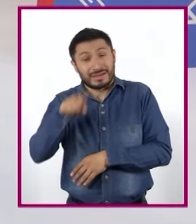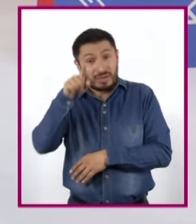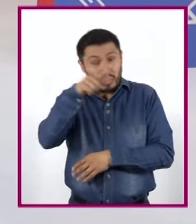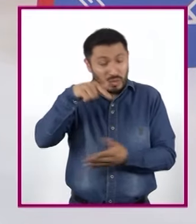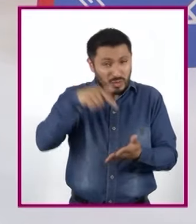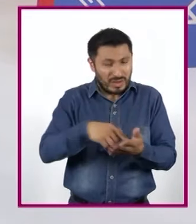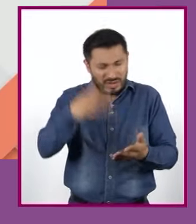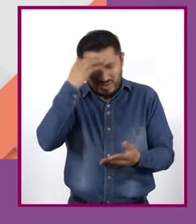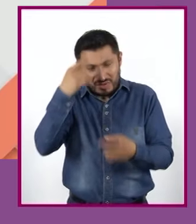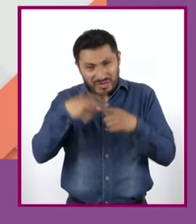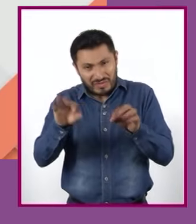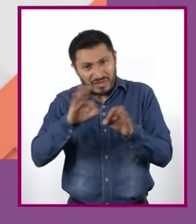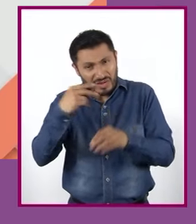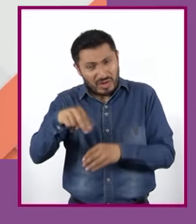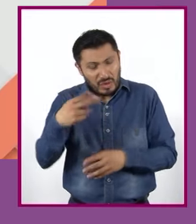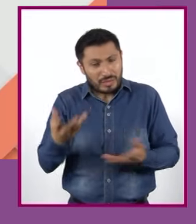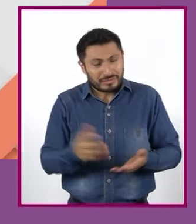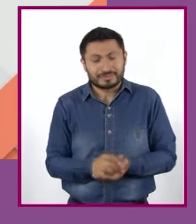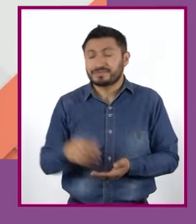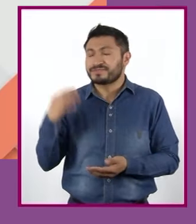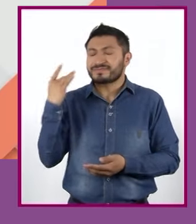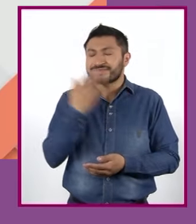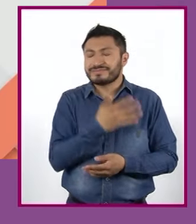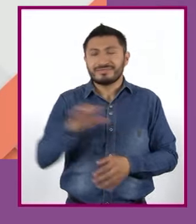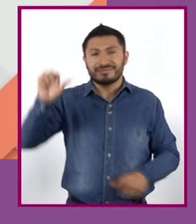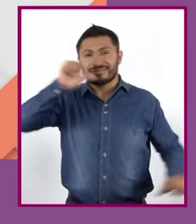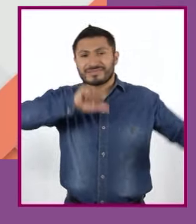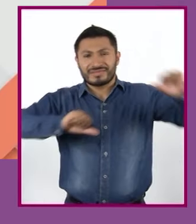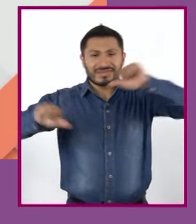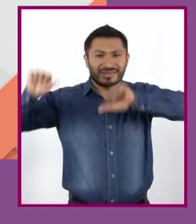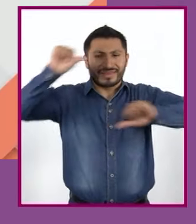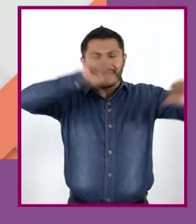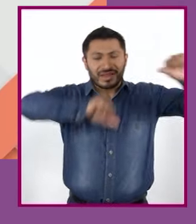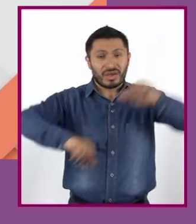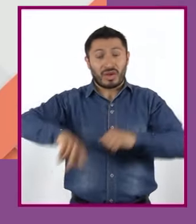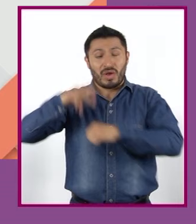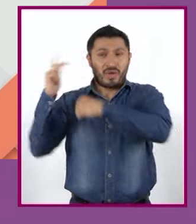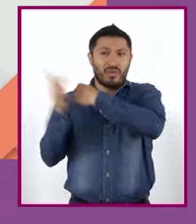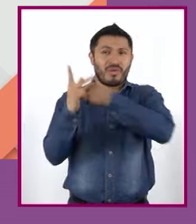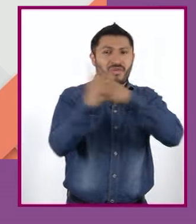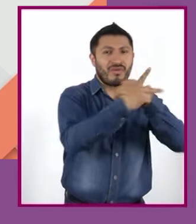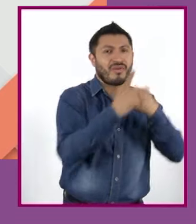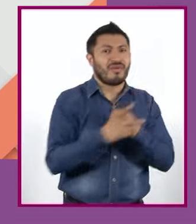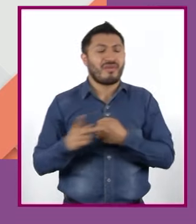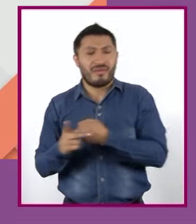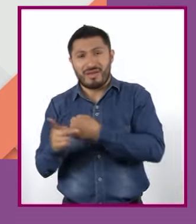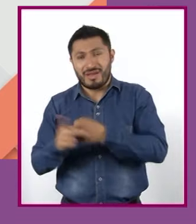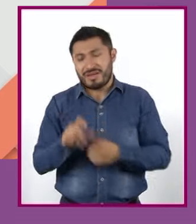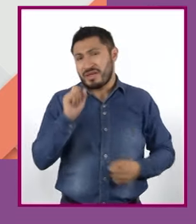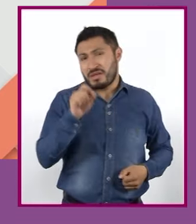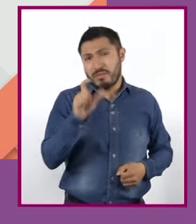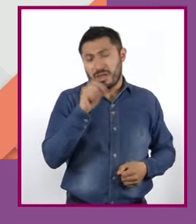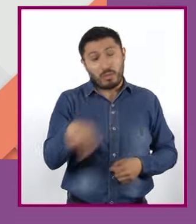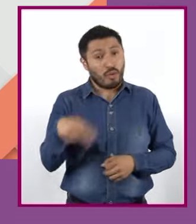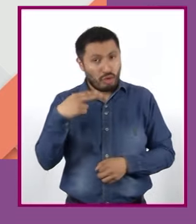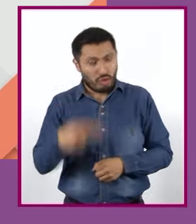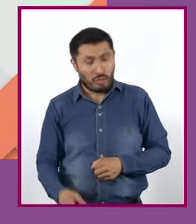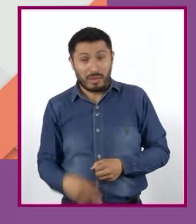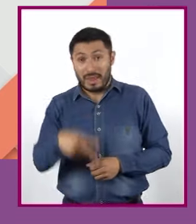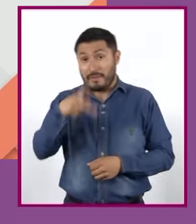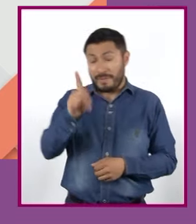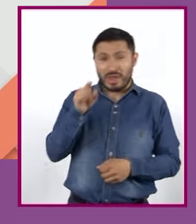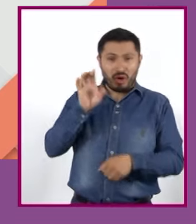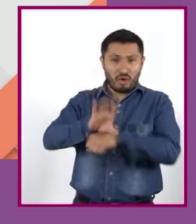otros nombres? El rico atole en la mayoría de los países no cambia el nombre, pero en